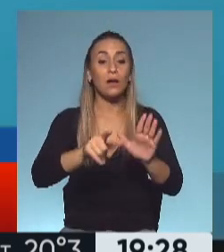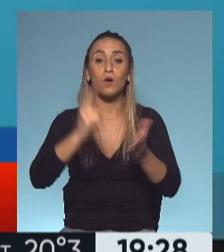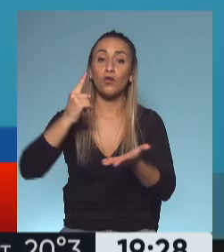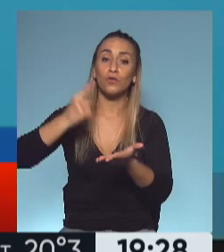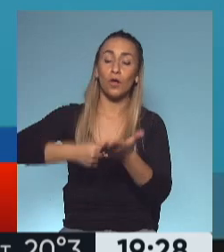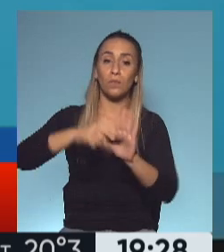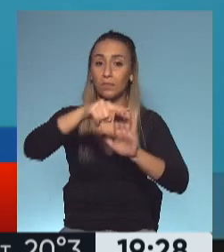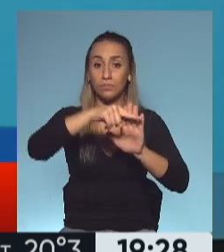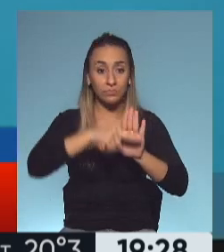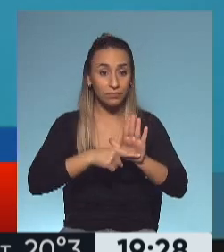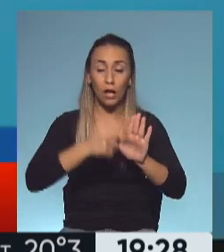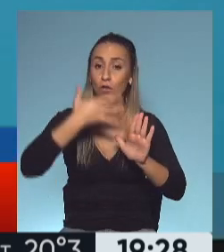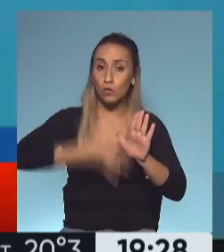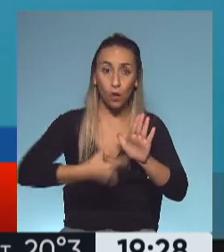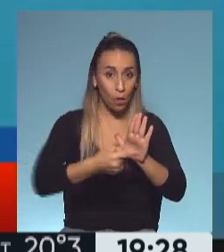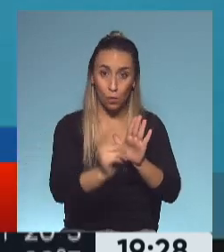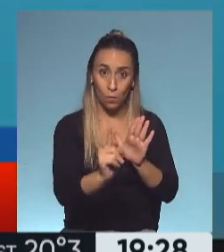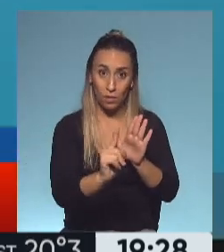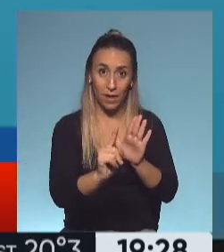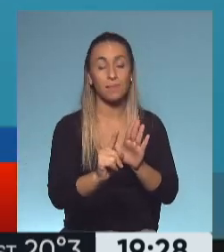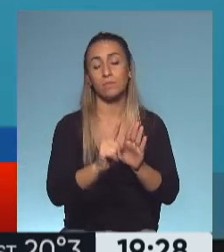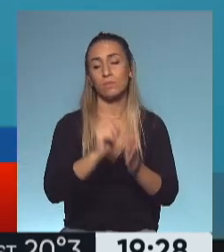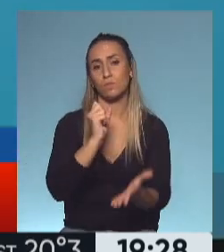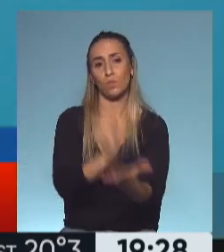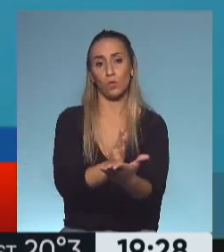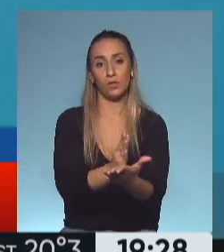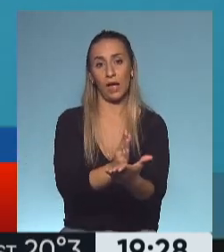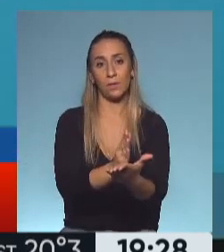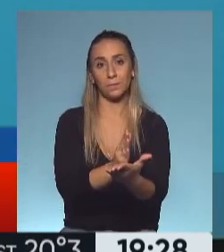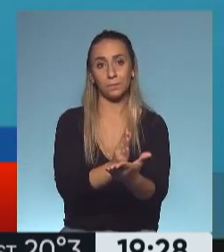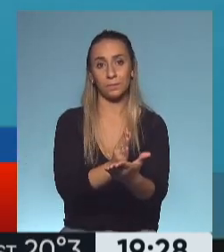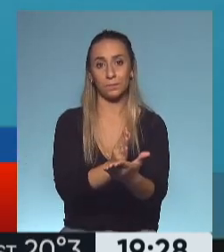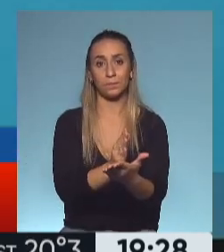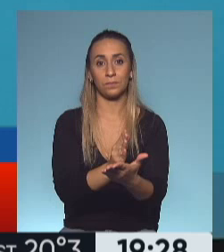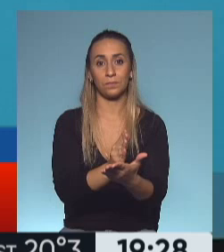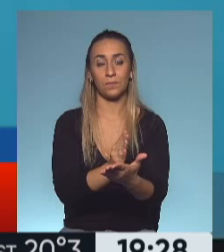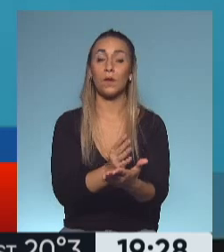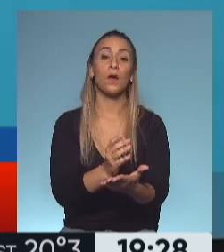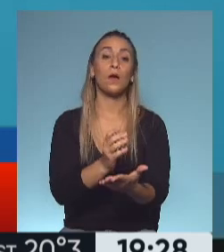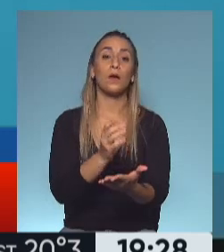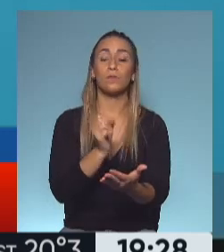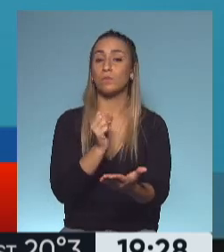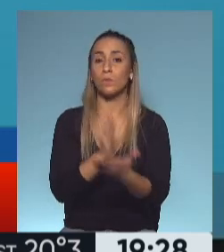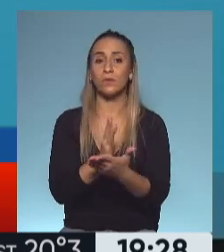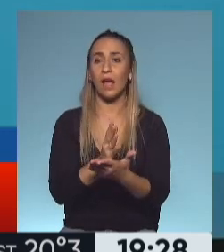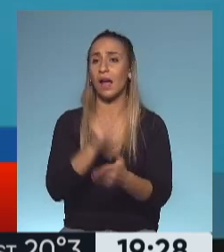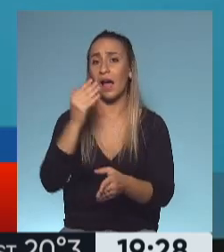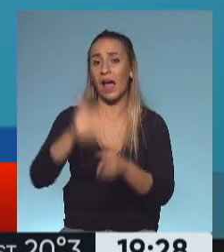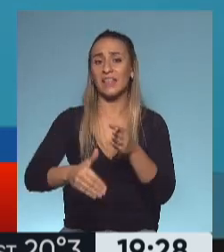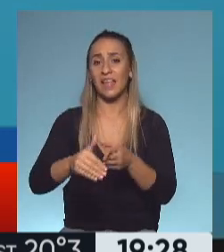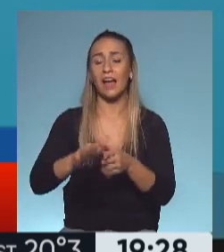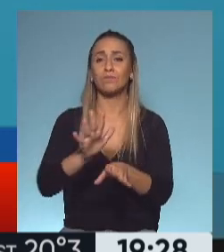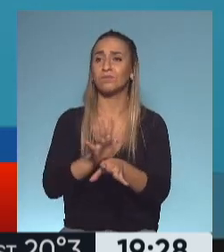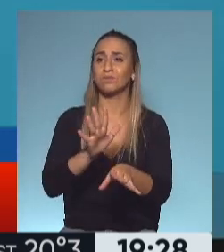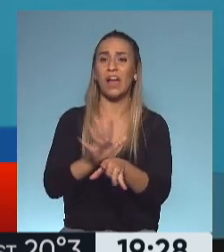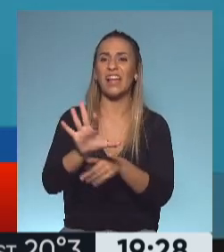dictadas en el marco de la pandemia. La aplicación de multas alcanza hasta 500 sueldos mínimos,